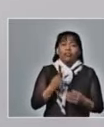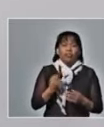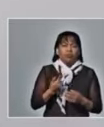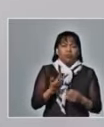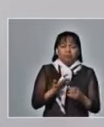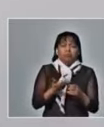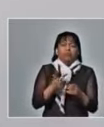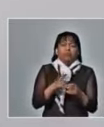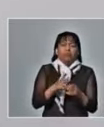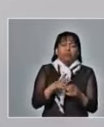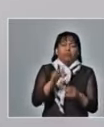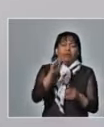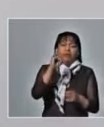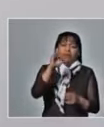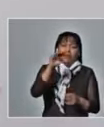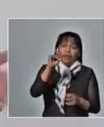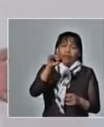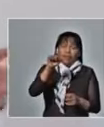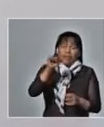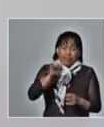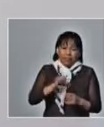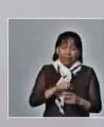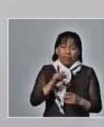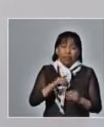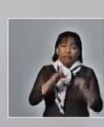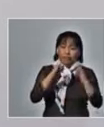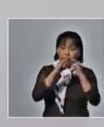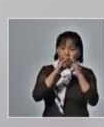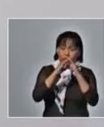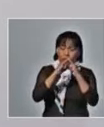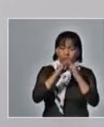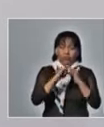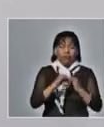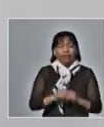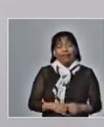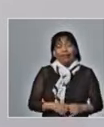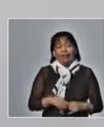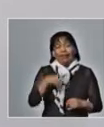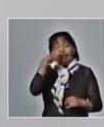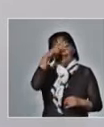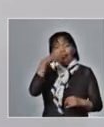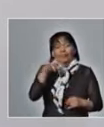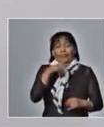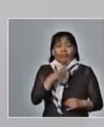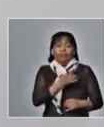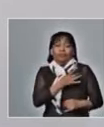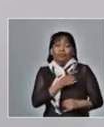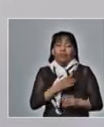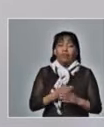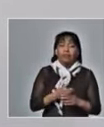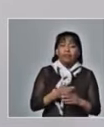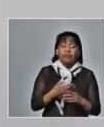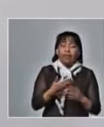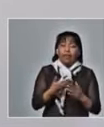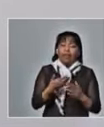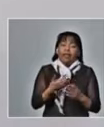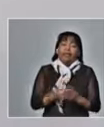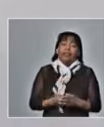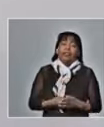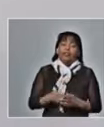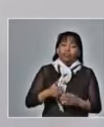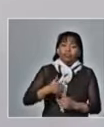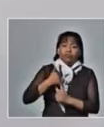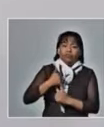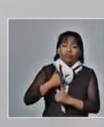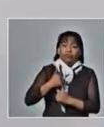Social, que es una gran institución. Pues se ve que no sabe, la ignorancia es temeraria, Desde que llegué a la delegación del IMSS, tuve casi